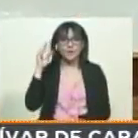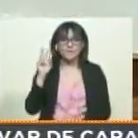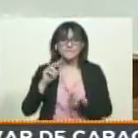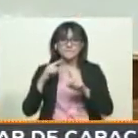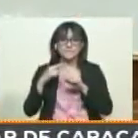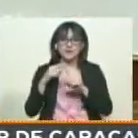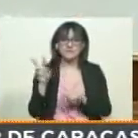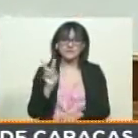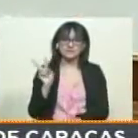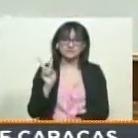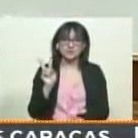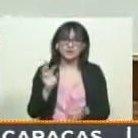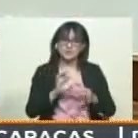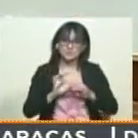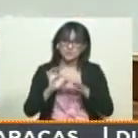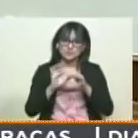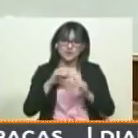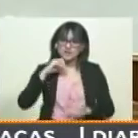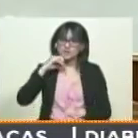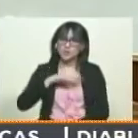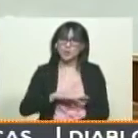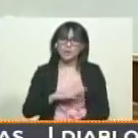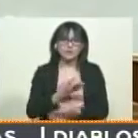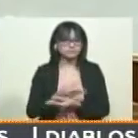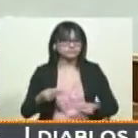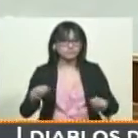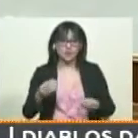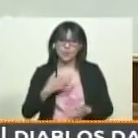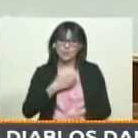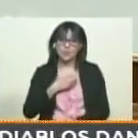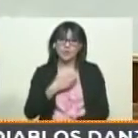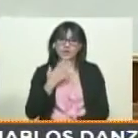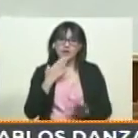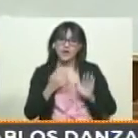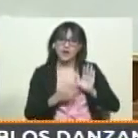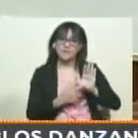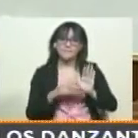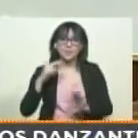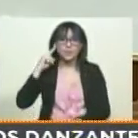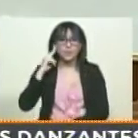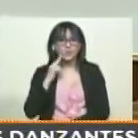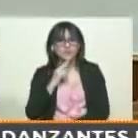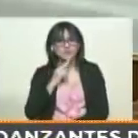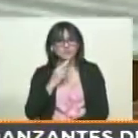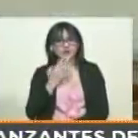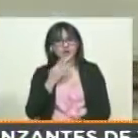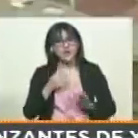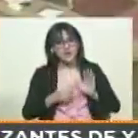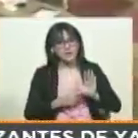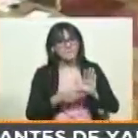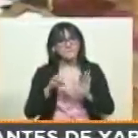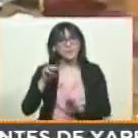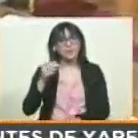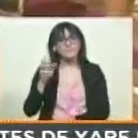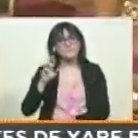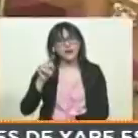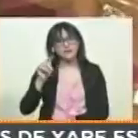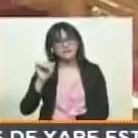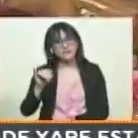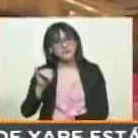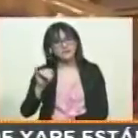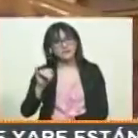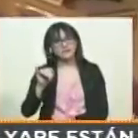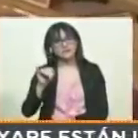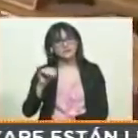que son los lazos históricos indisolubles, con el ejemplo de Bolívar, con el ejemplo de Martí. No podían